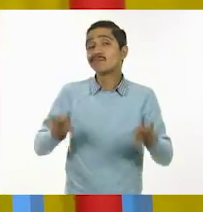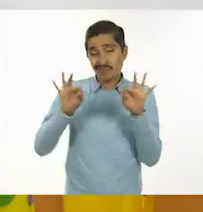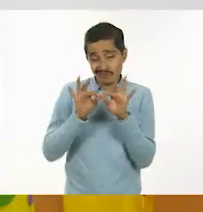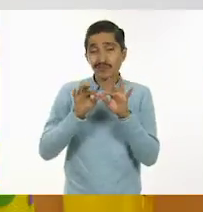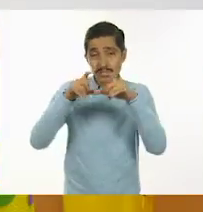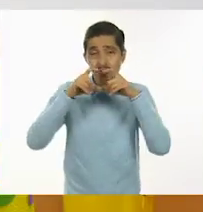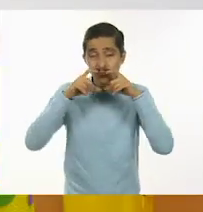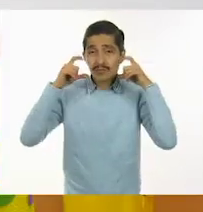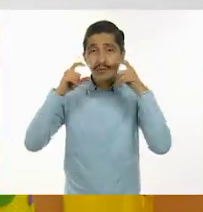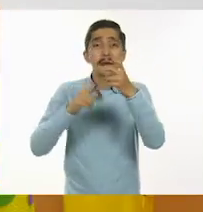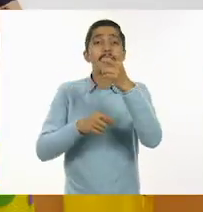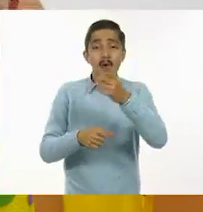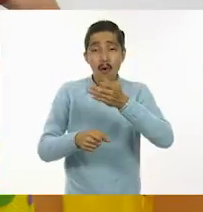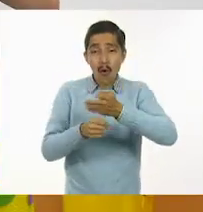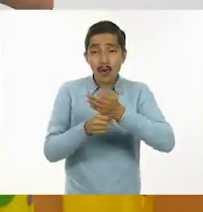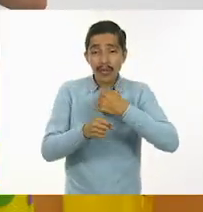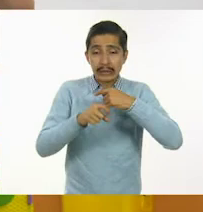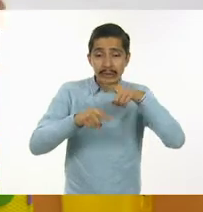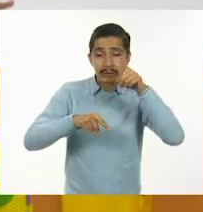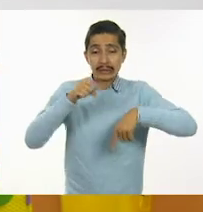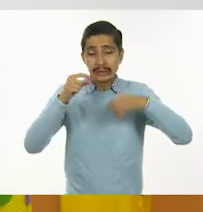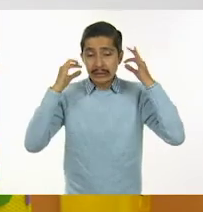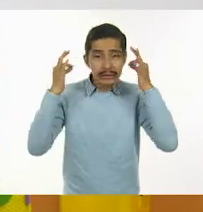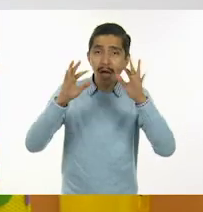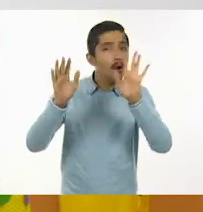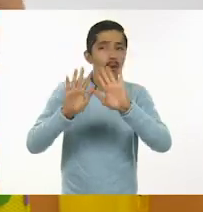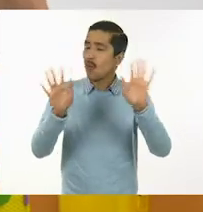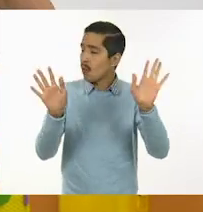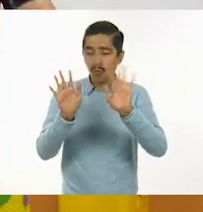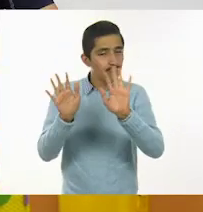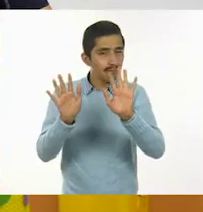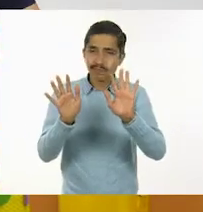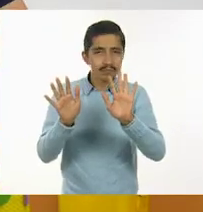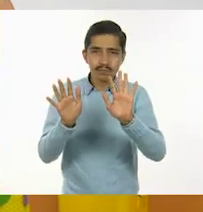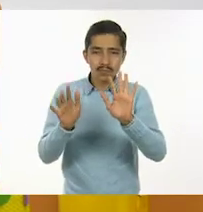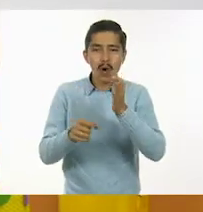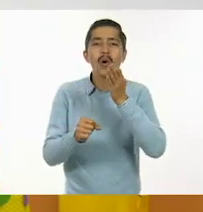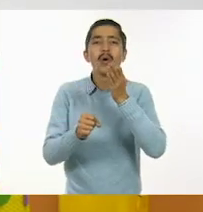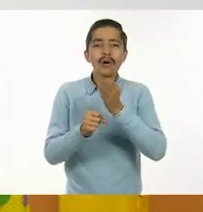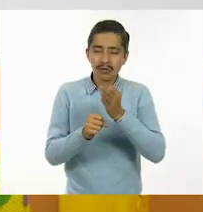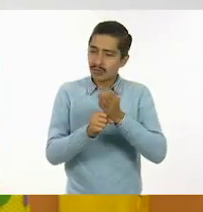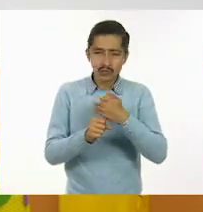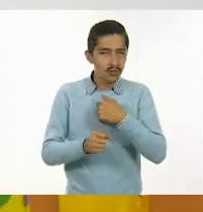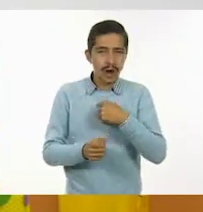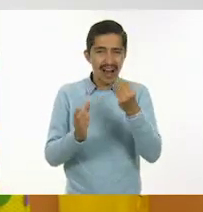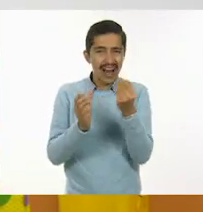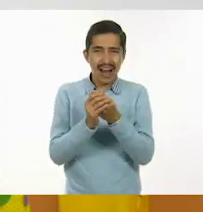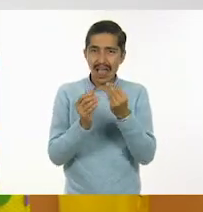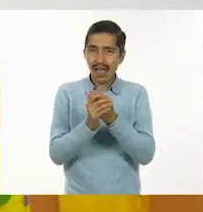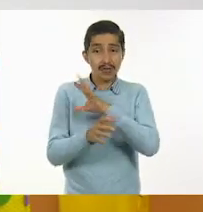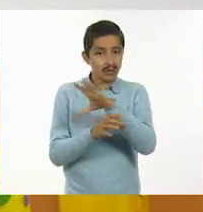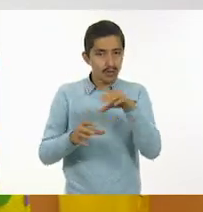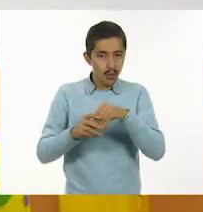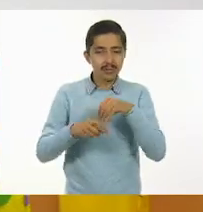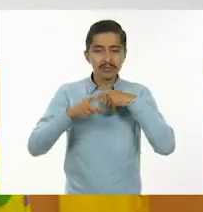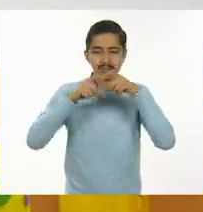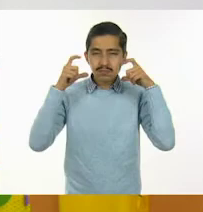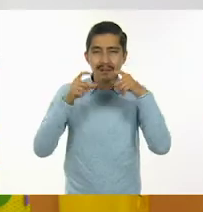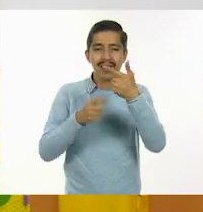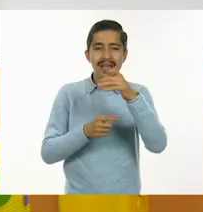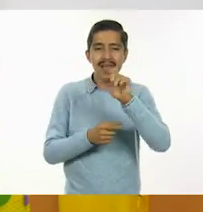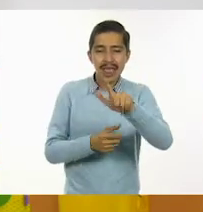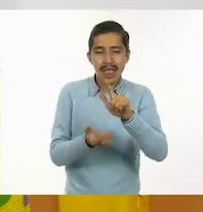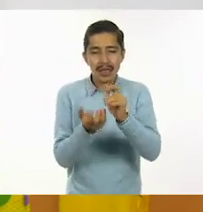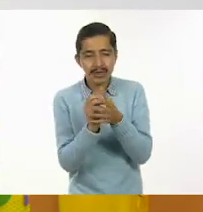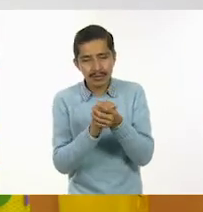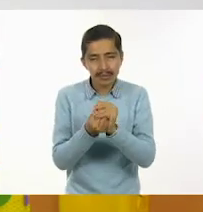Así es, por eso hoy no nos lo vamos a quitar. No. Hoy no nos lo vamos a quitar. Vamos a estar con el cubrebocas todo el tiempo. Usar gel antibacterial,